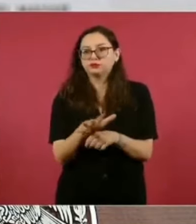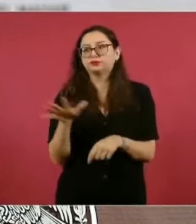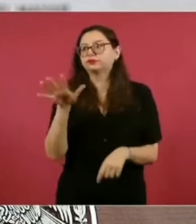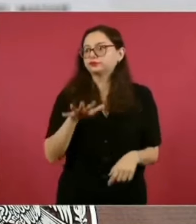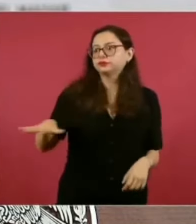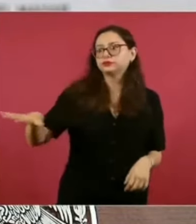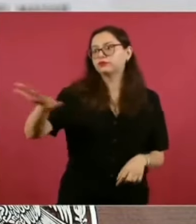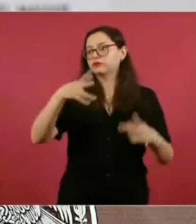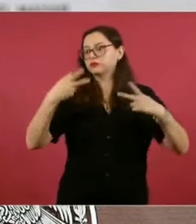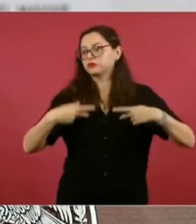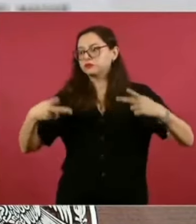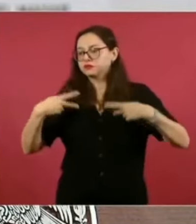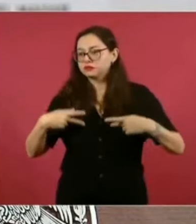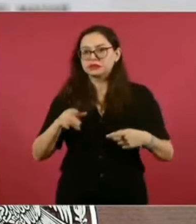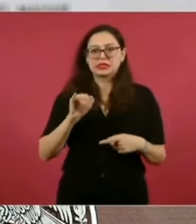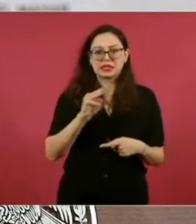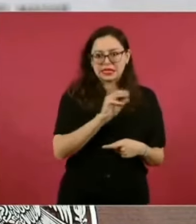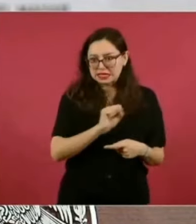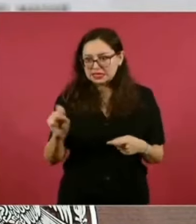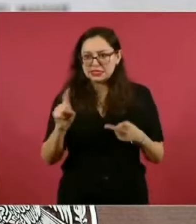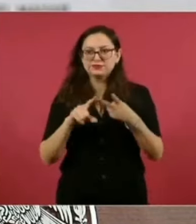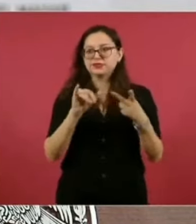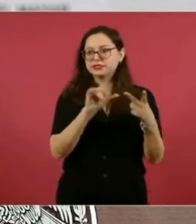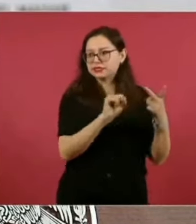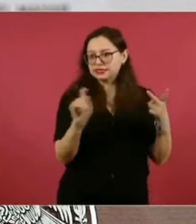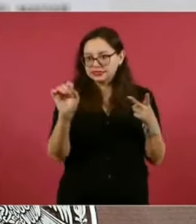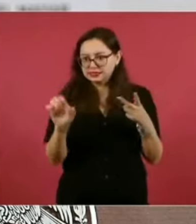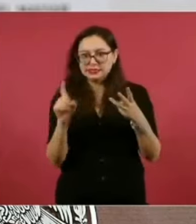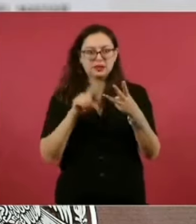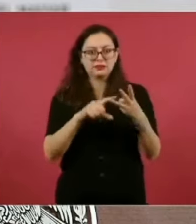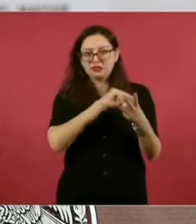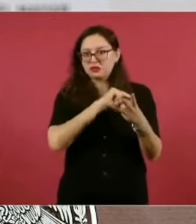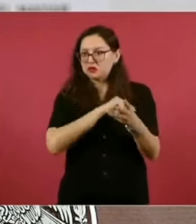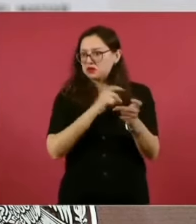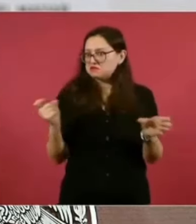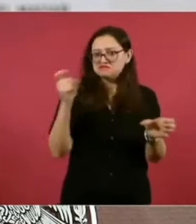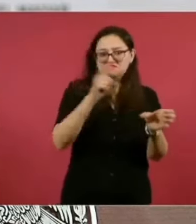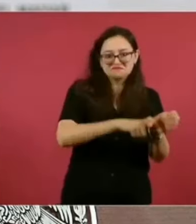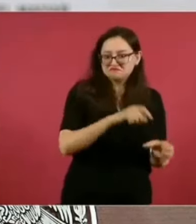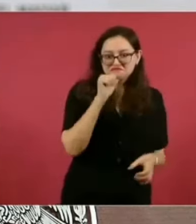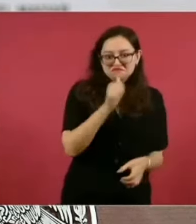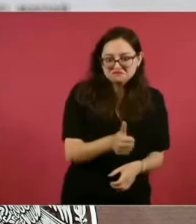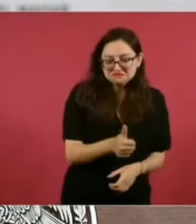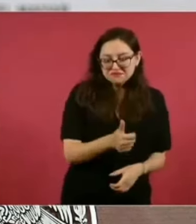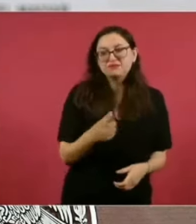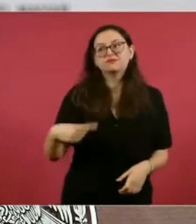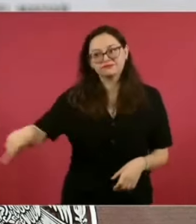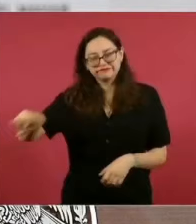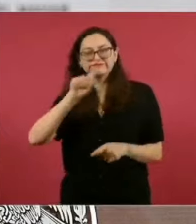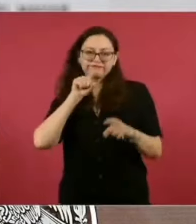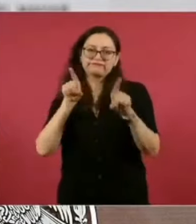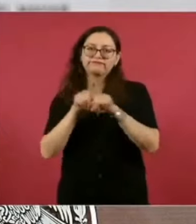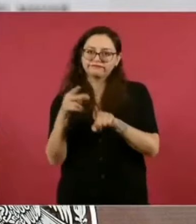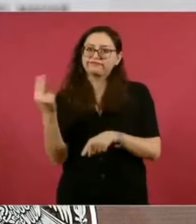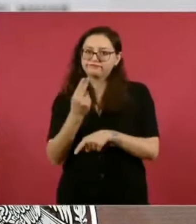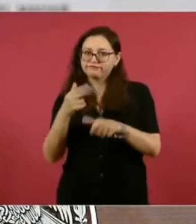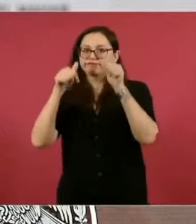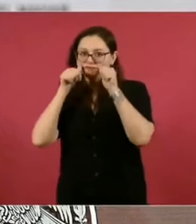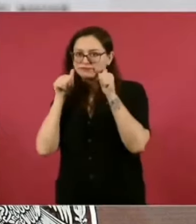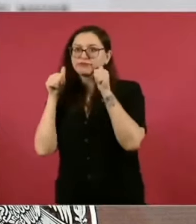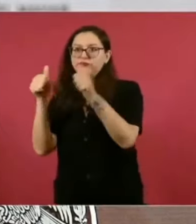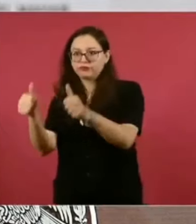salud en forma gratuita, universal, con los médicos, las enfermeras, especialistas, y que cuenten